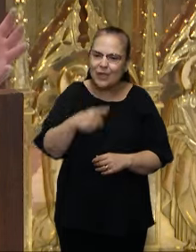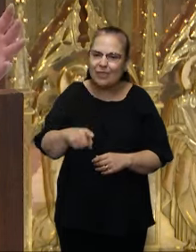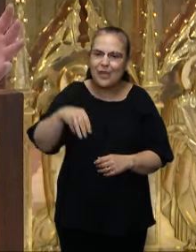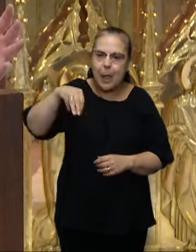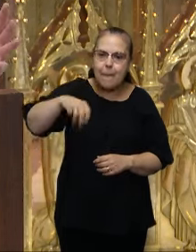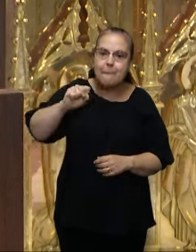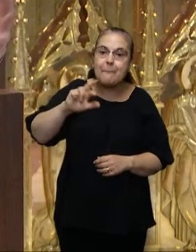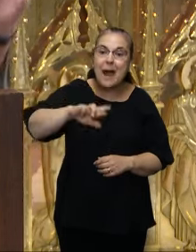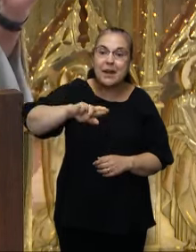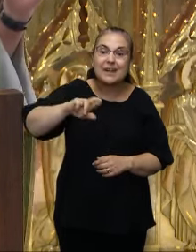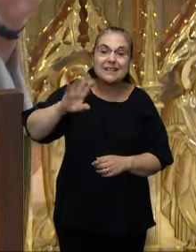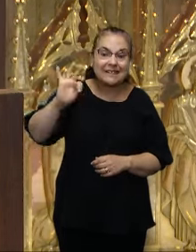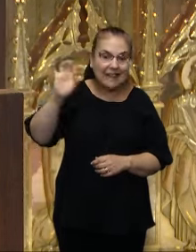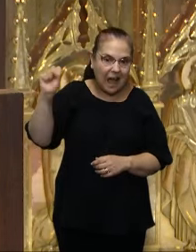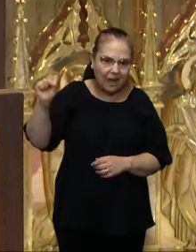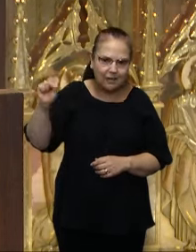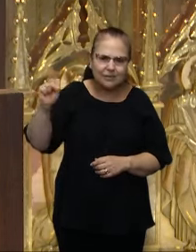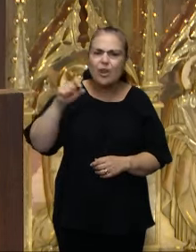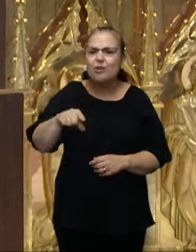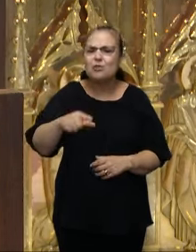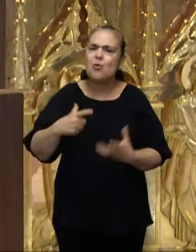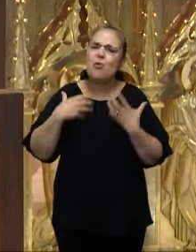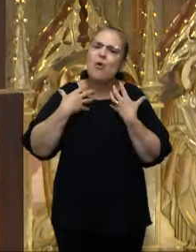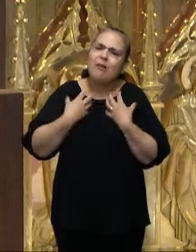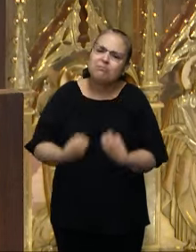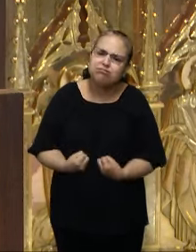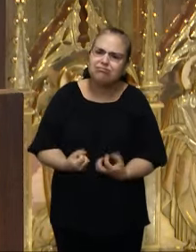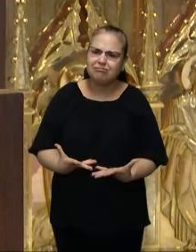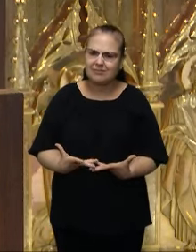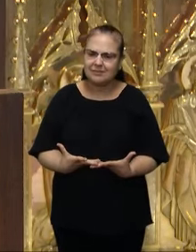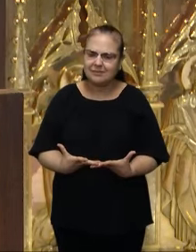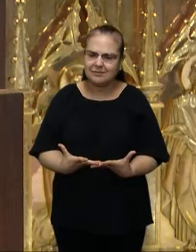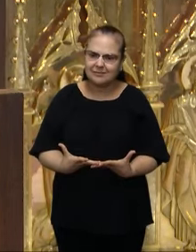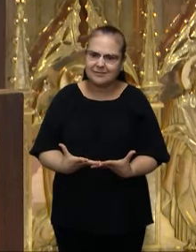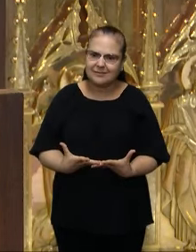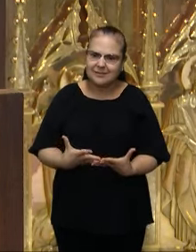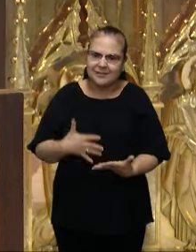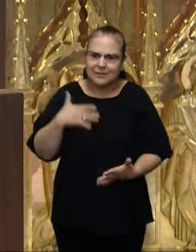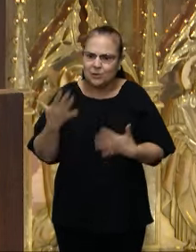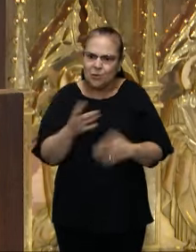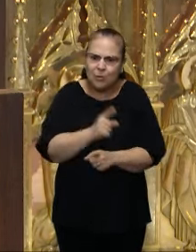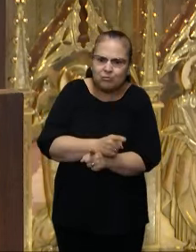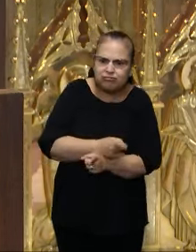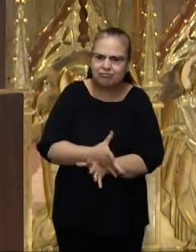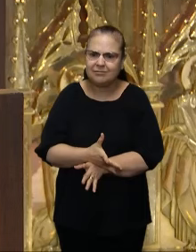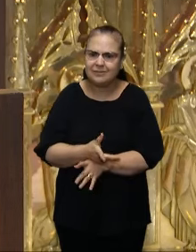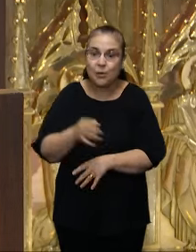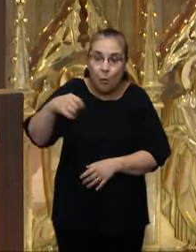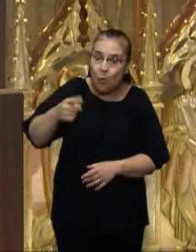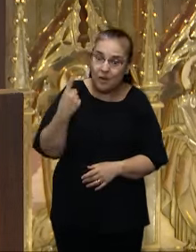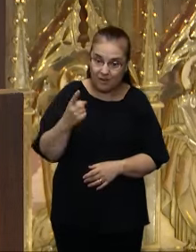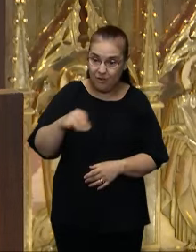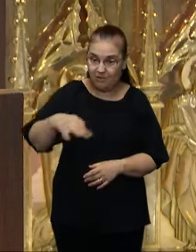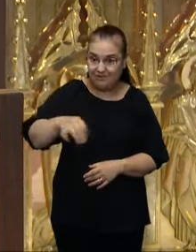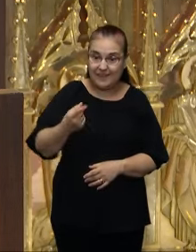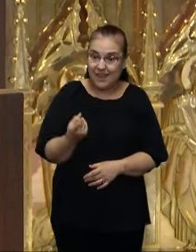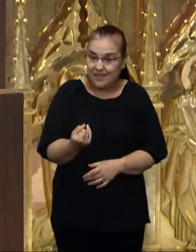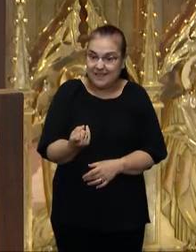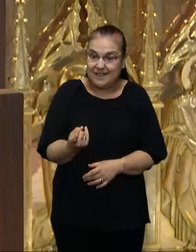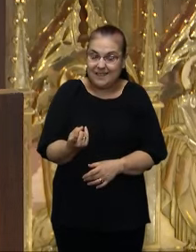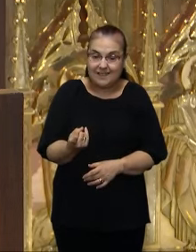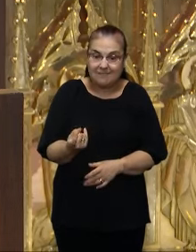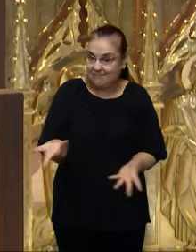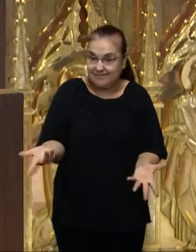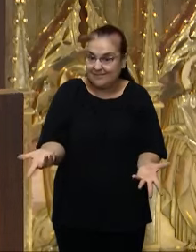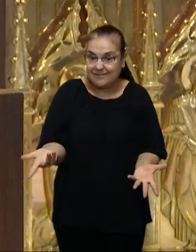inquieta estás, estás agobiada por tantas cosas. Una sola cosa es necesaria. Bueno, pues eso, el